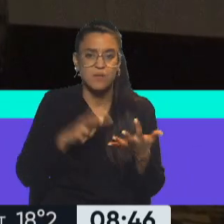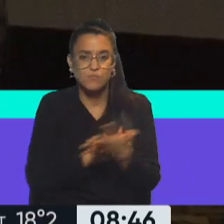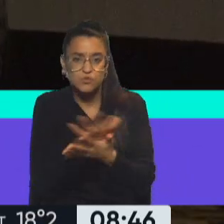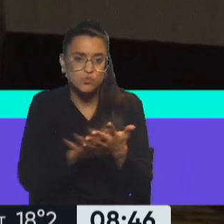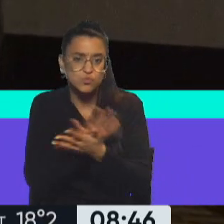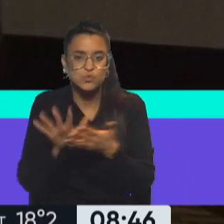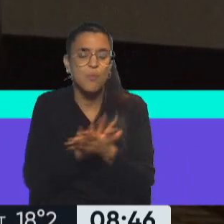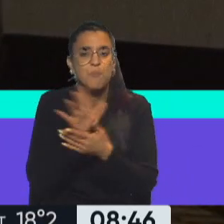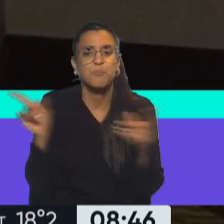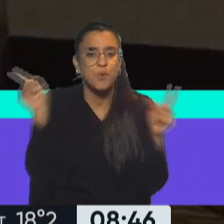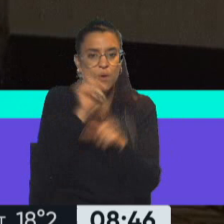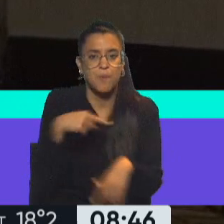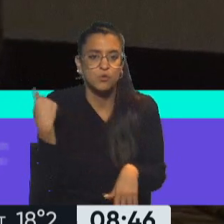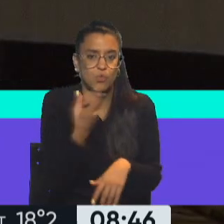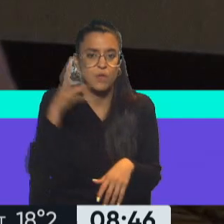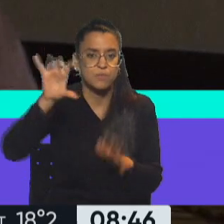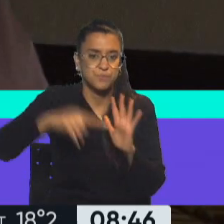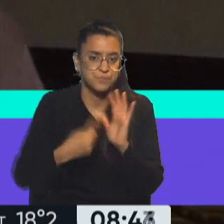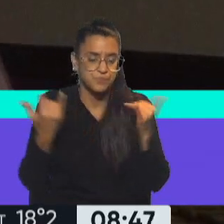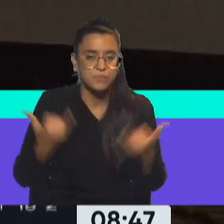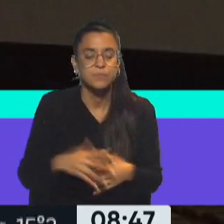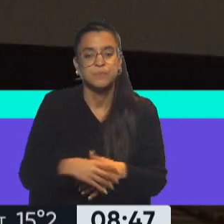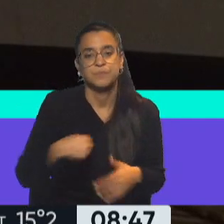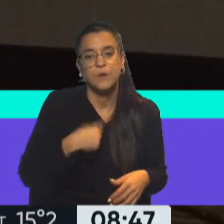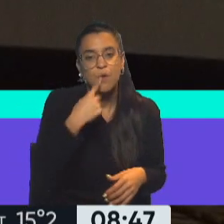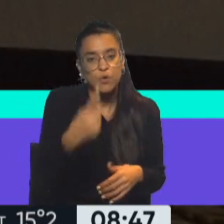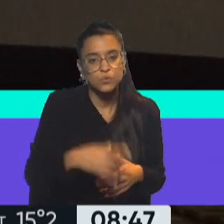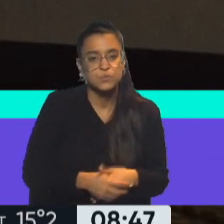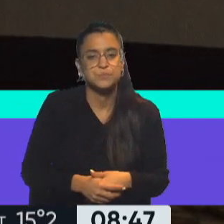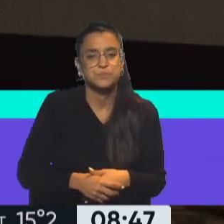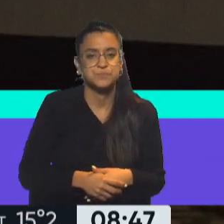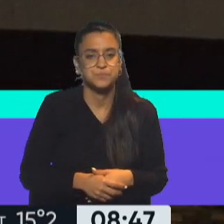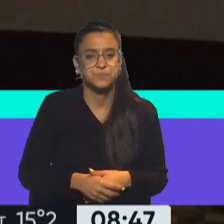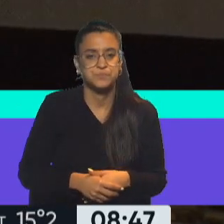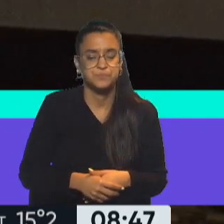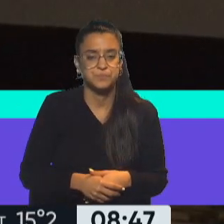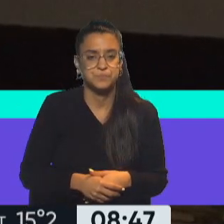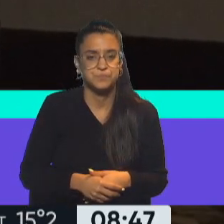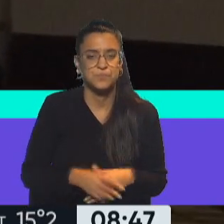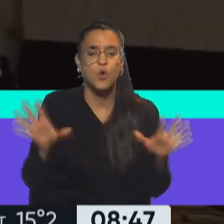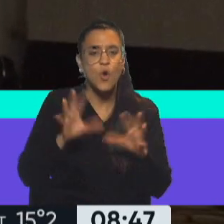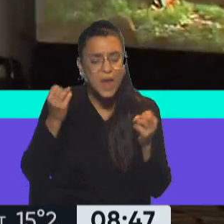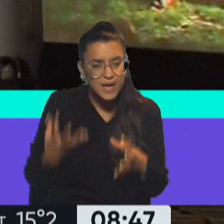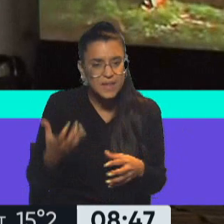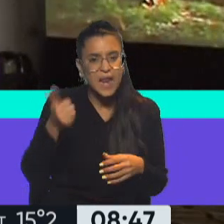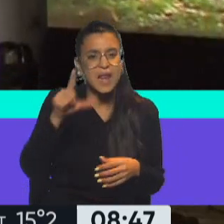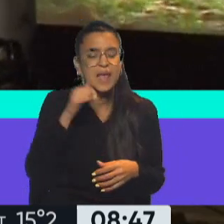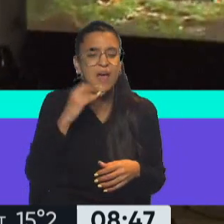de un problema que atañe a todos los bonaerenses. Consultarle, ministro. Saludos, Alejandro Puertas, ¿cómo le va? Buen